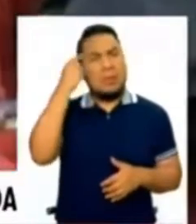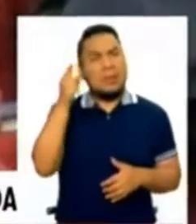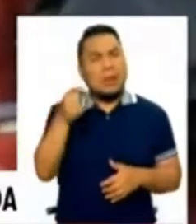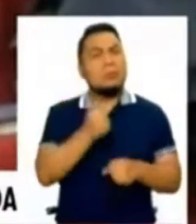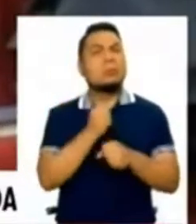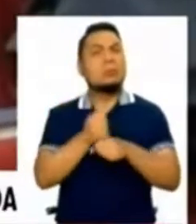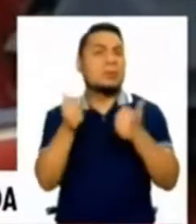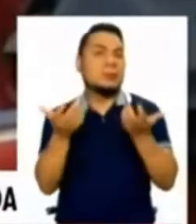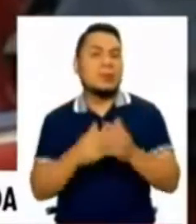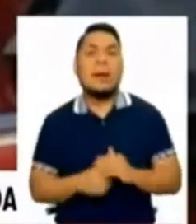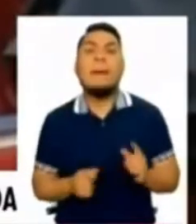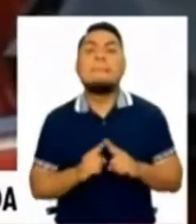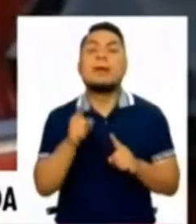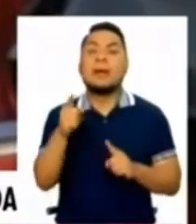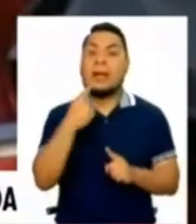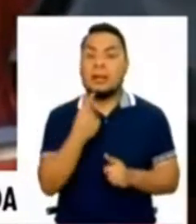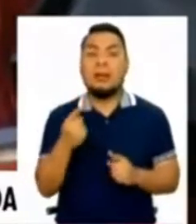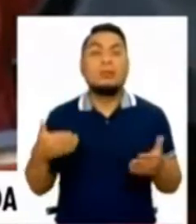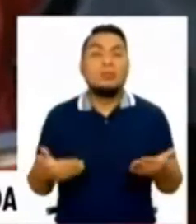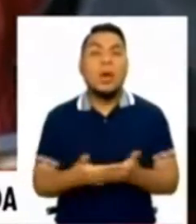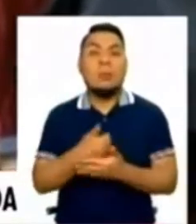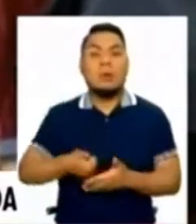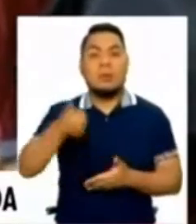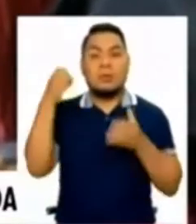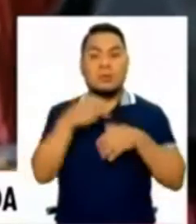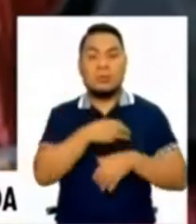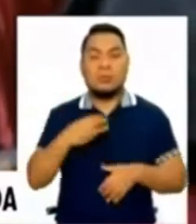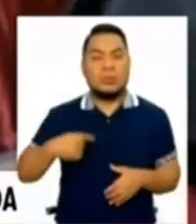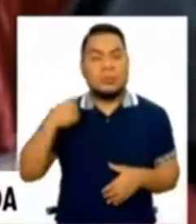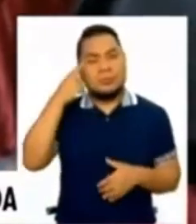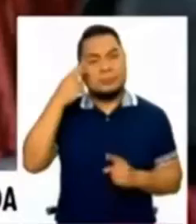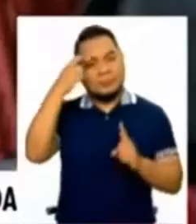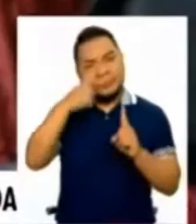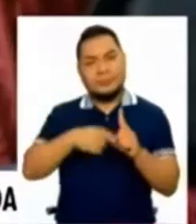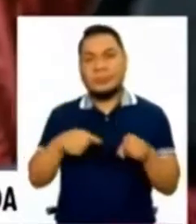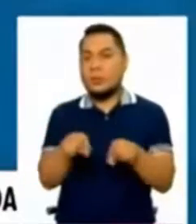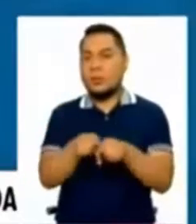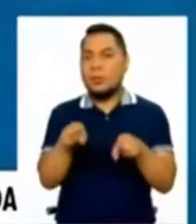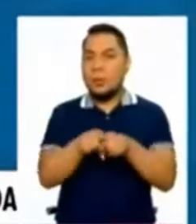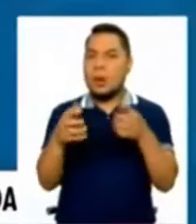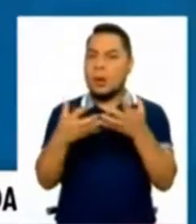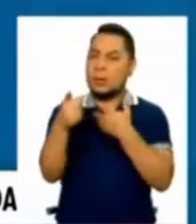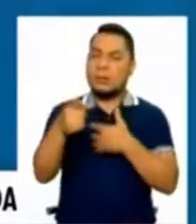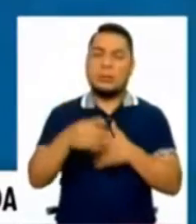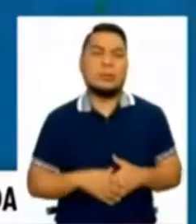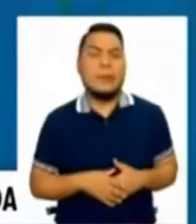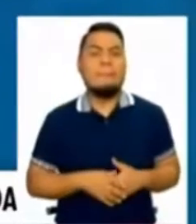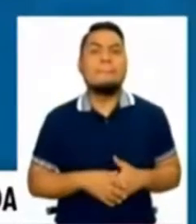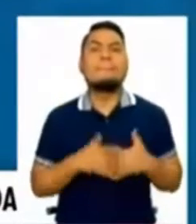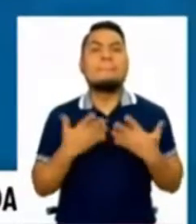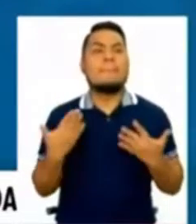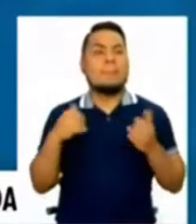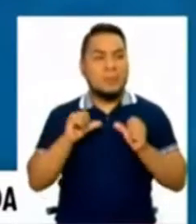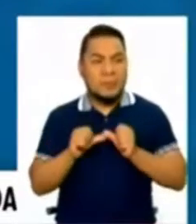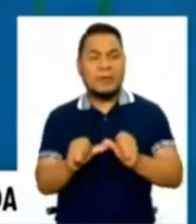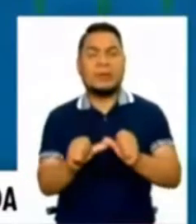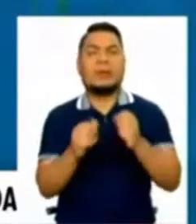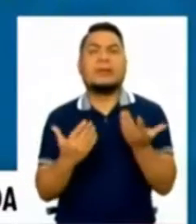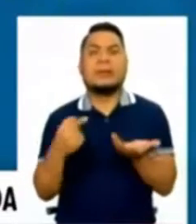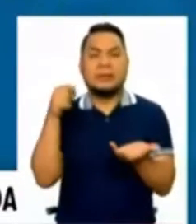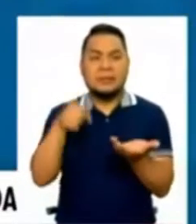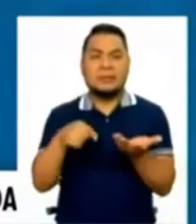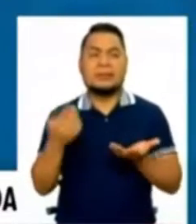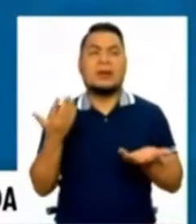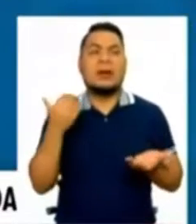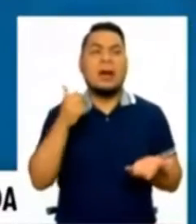¿quién será el reemplazo de Aníbal Torres? Esperemos que sea una persona concertante. Déjanos tus comentarios,